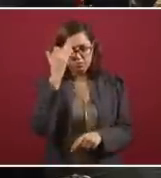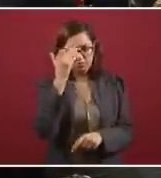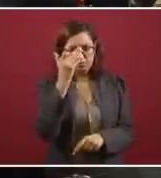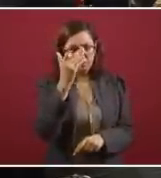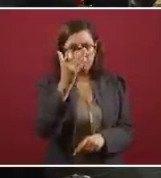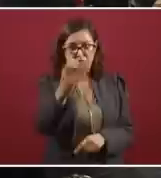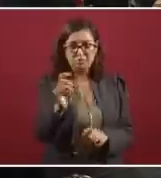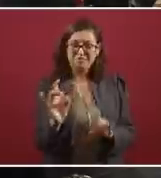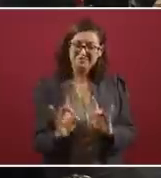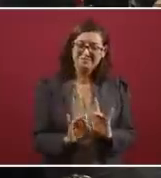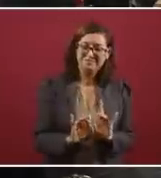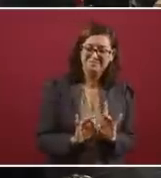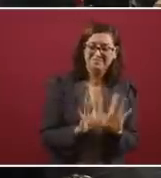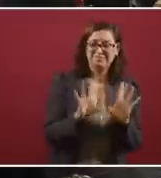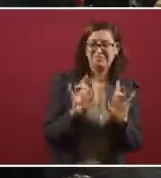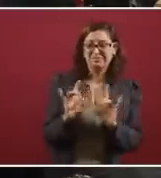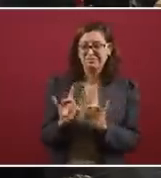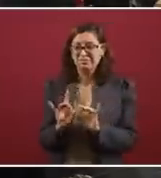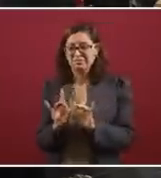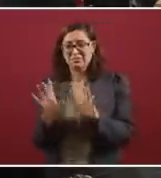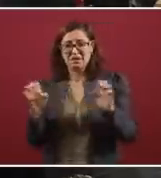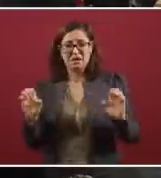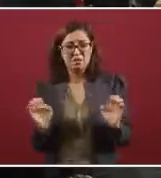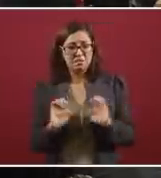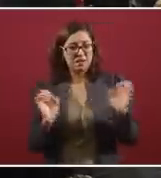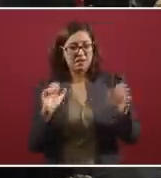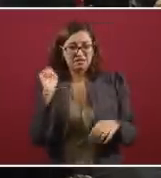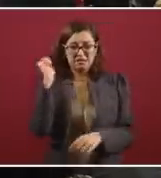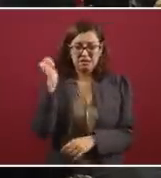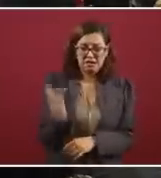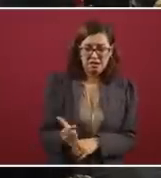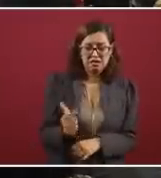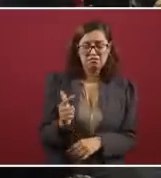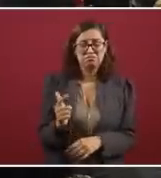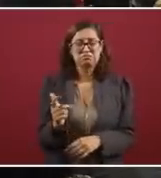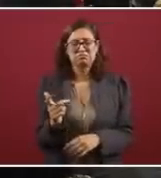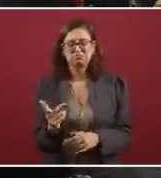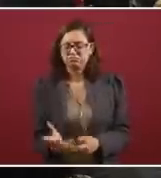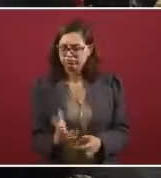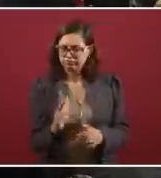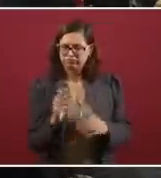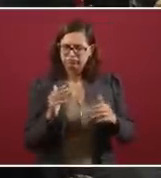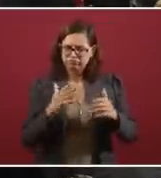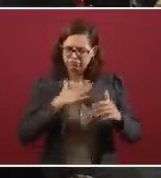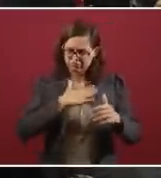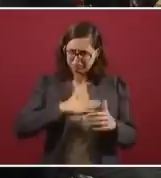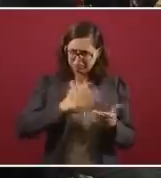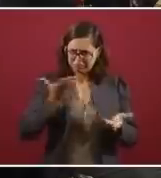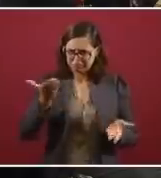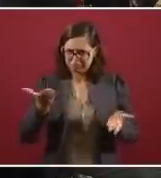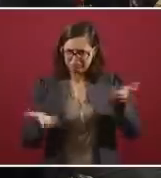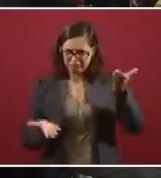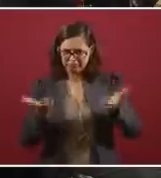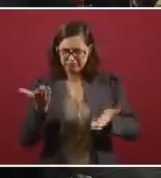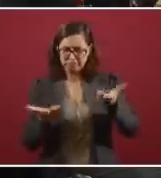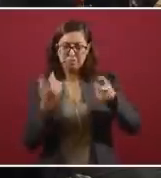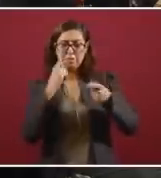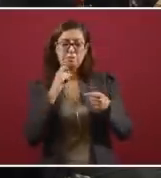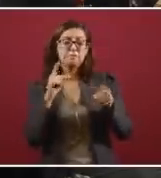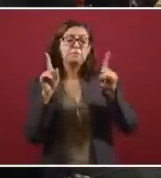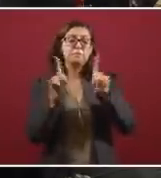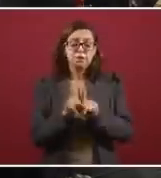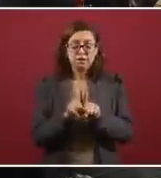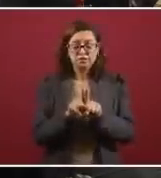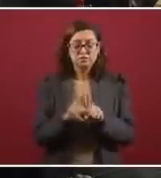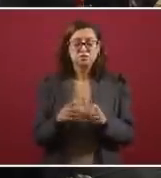casos fortuitos y fuerzas mayor y desistimiento de las partes de cualquier acción legal, como lo deseaba